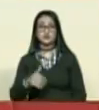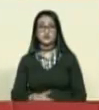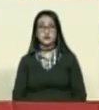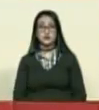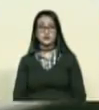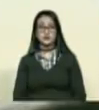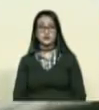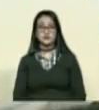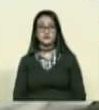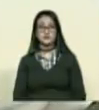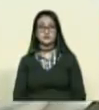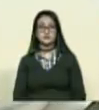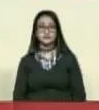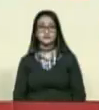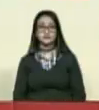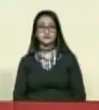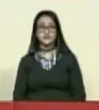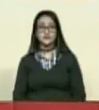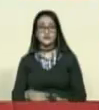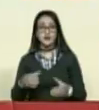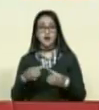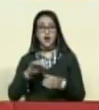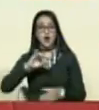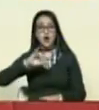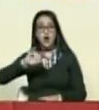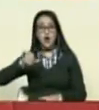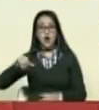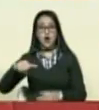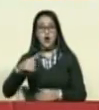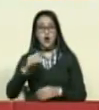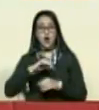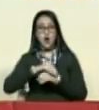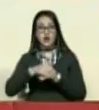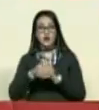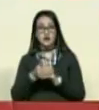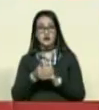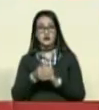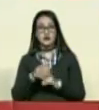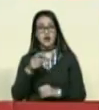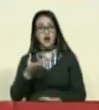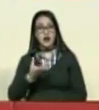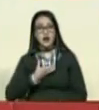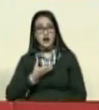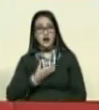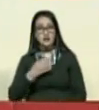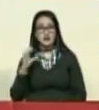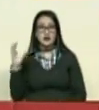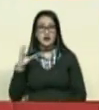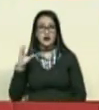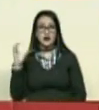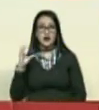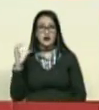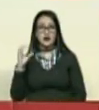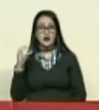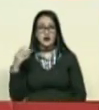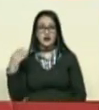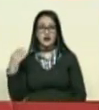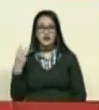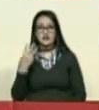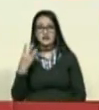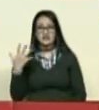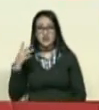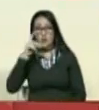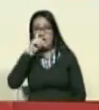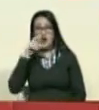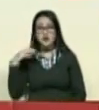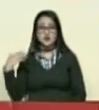que el compañero Jorge Rodríguez, quien ha sido alcalde de Caracas por 35